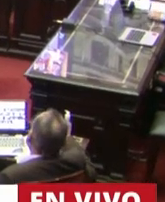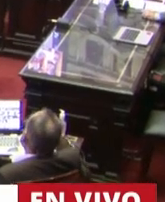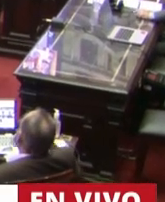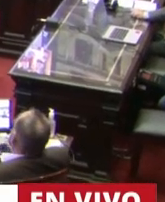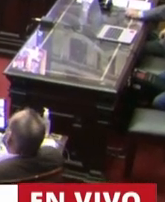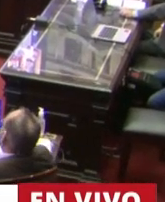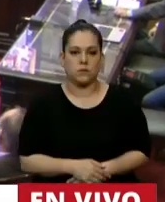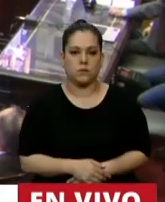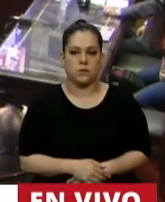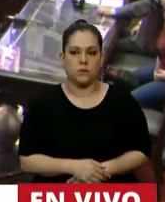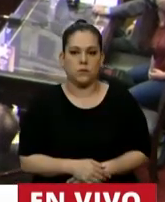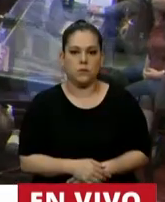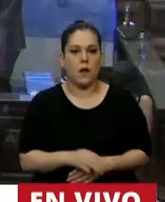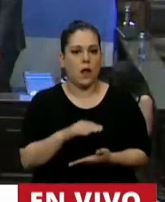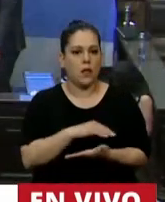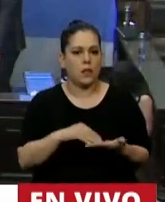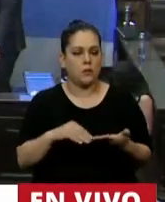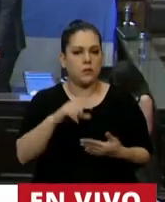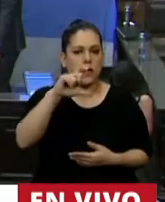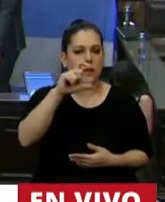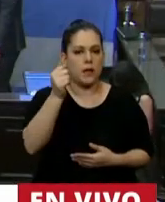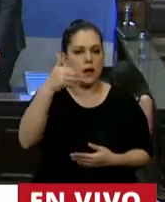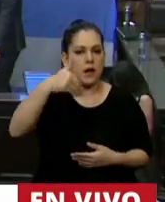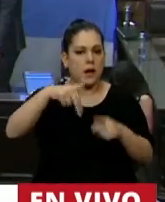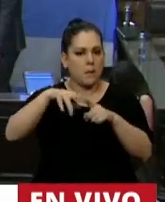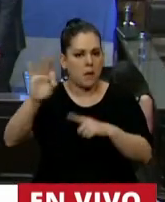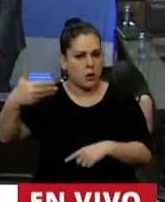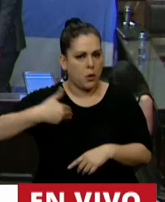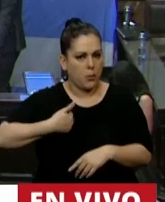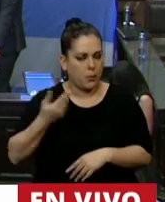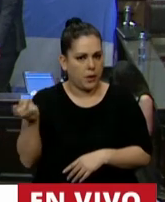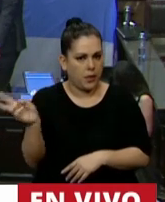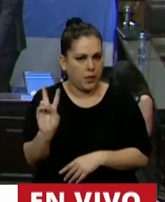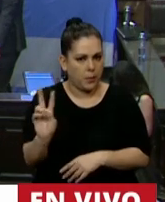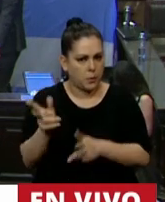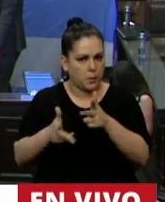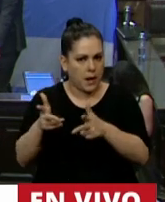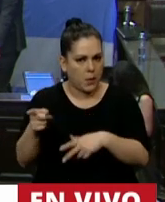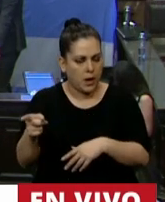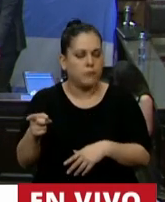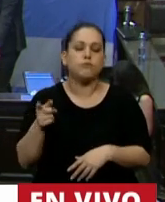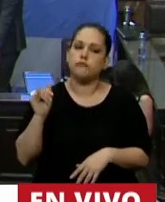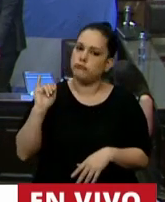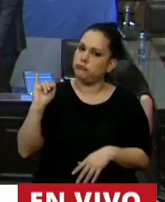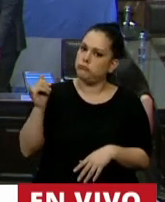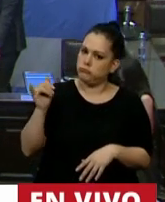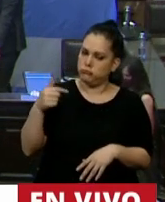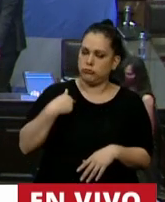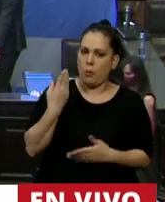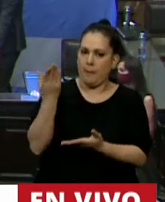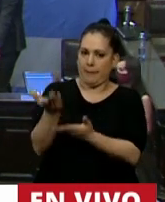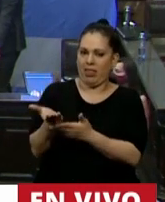diputada camaño usted me está pidiendo la palabra si presidente no le estoy pidiendo la palabra